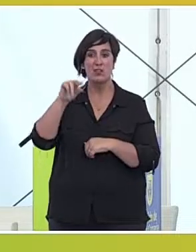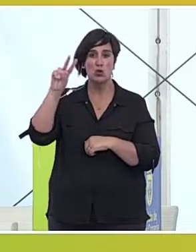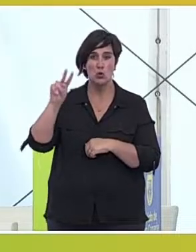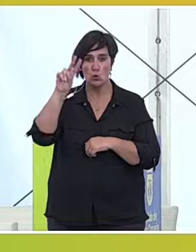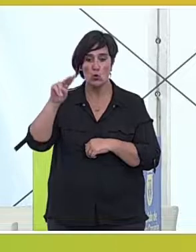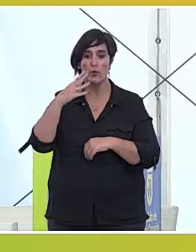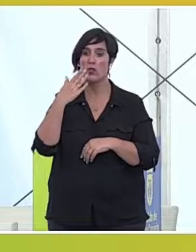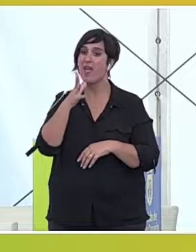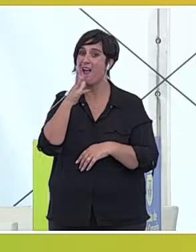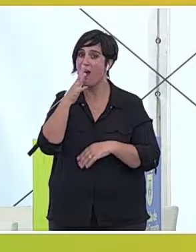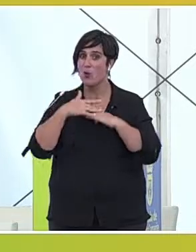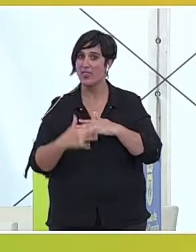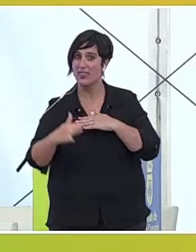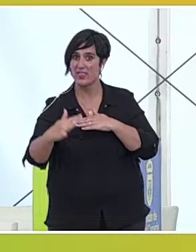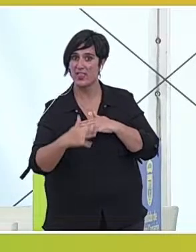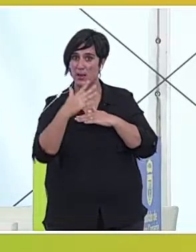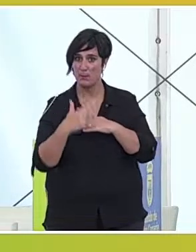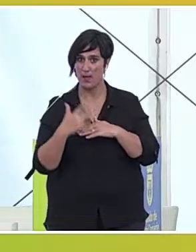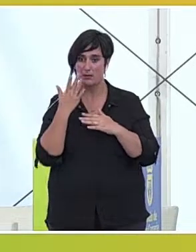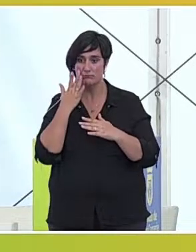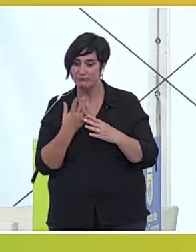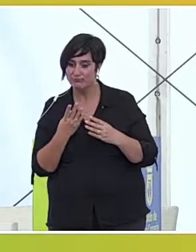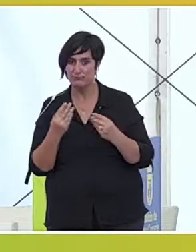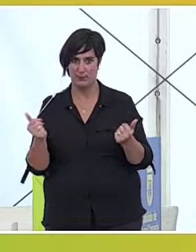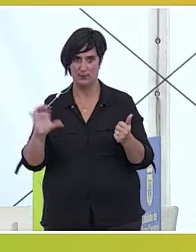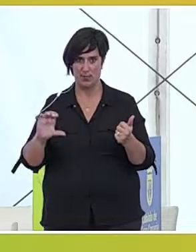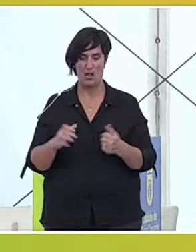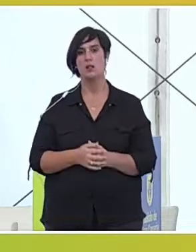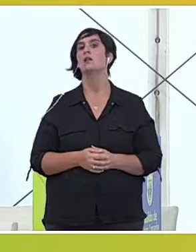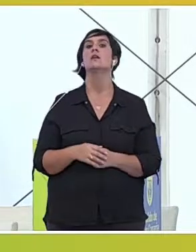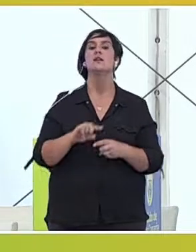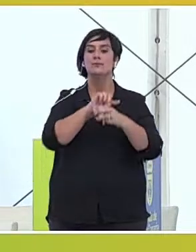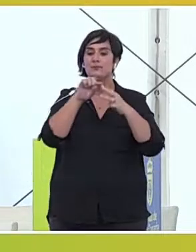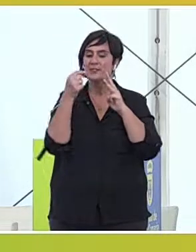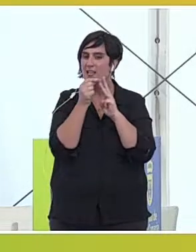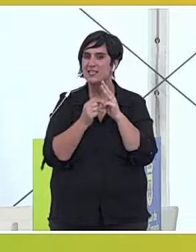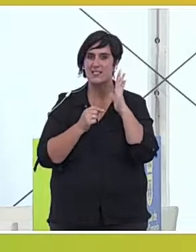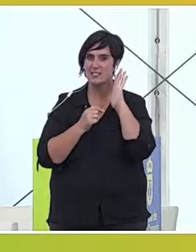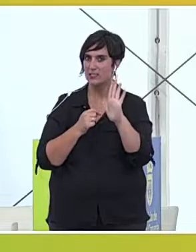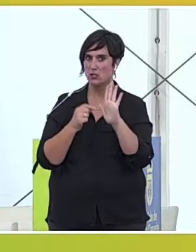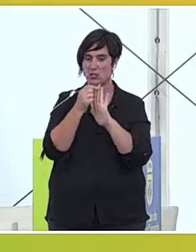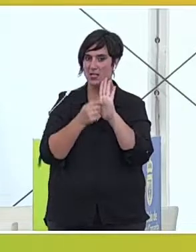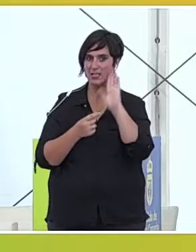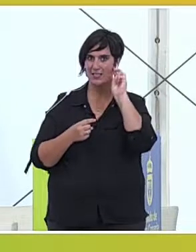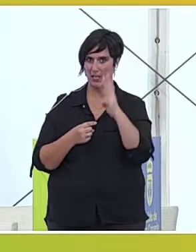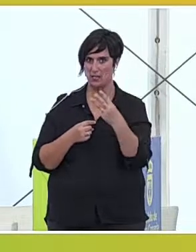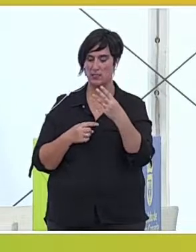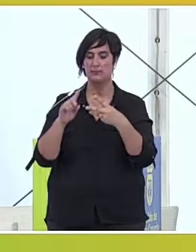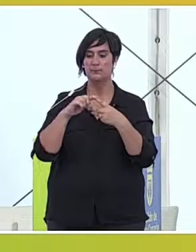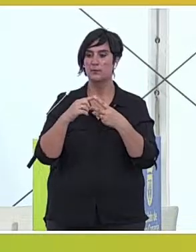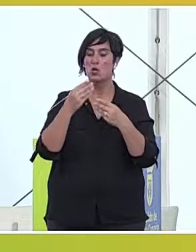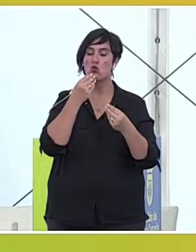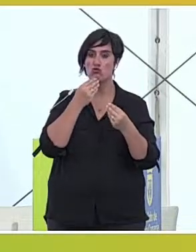mar. El proyecto está asociado con 3 requisitos funcionales. Además del consumo energético,